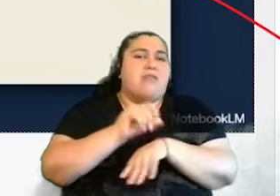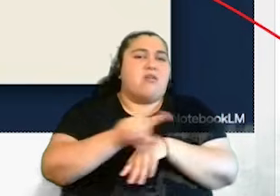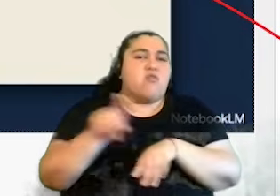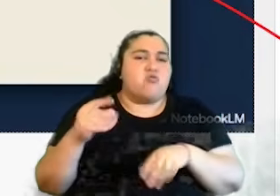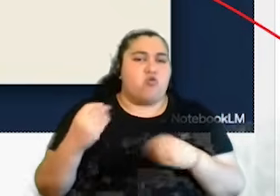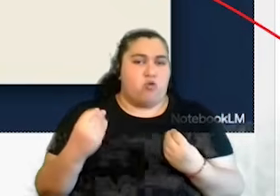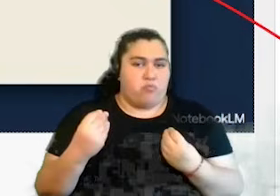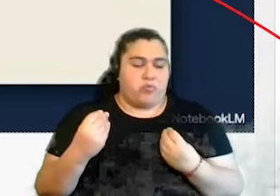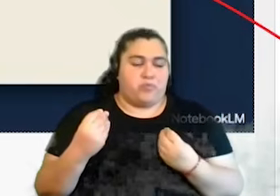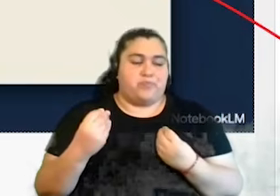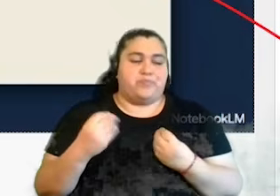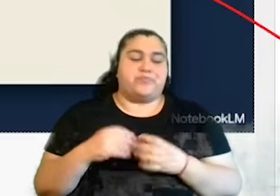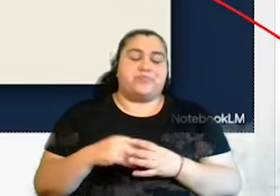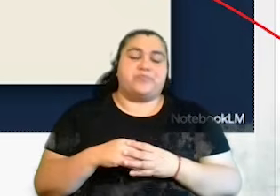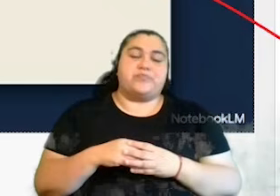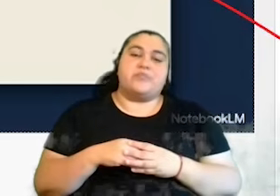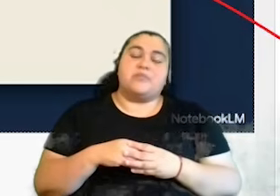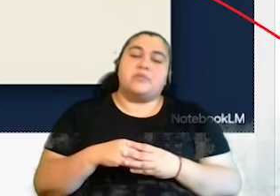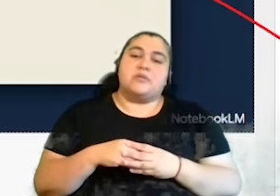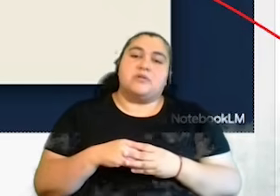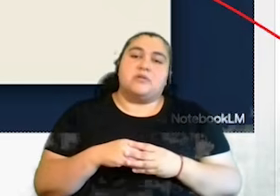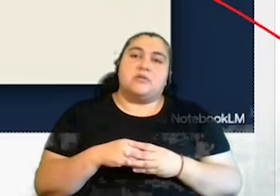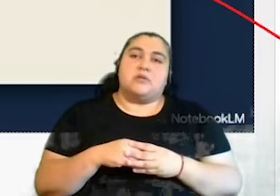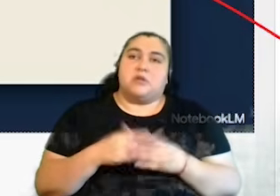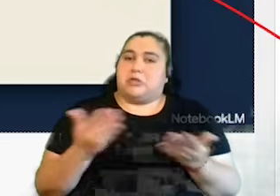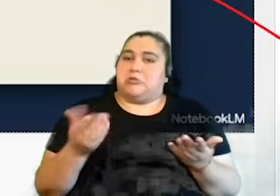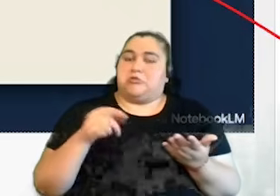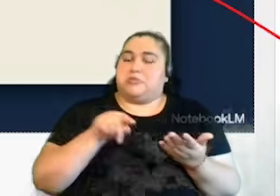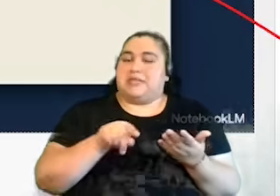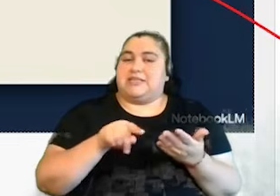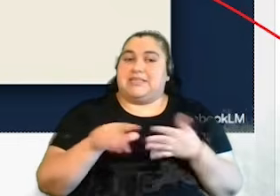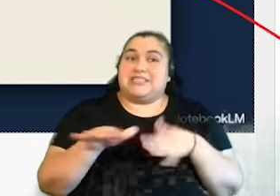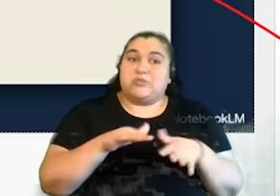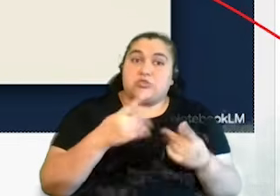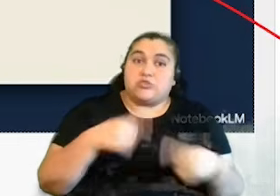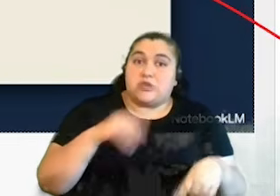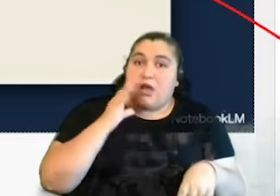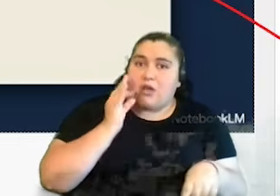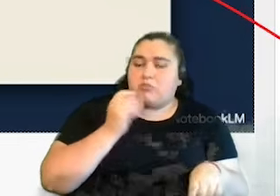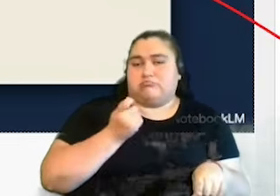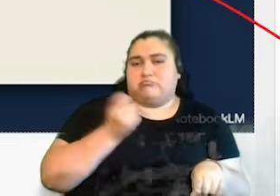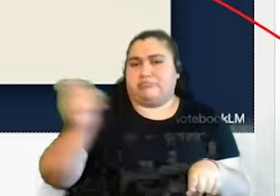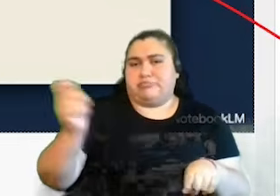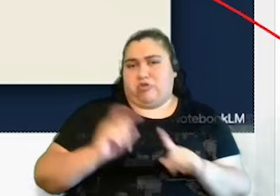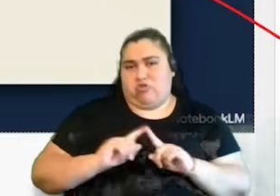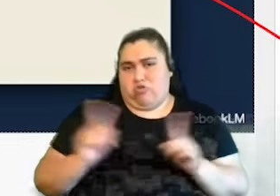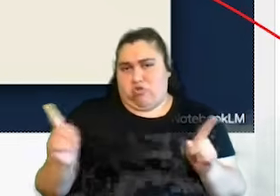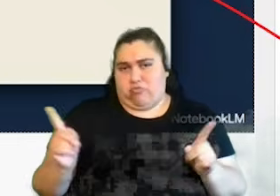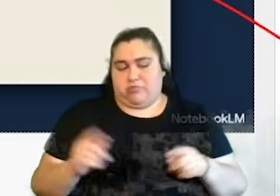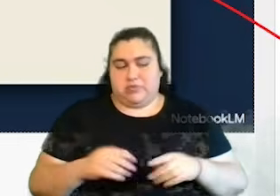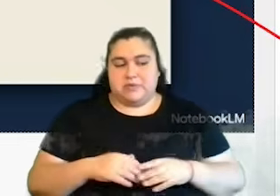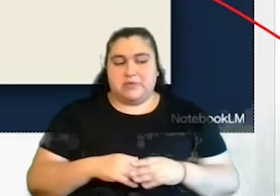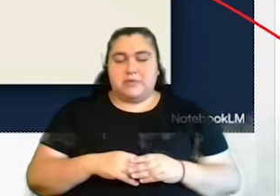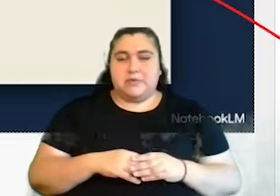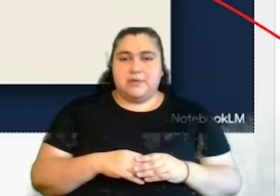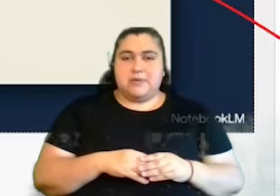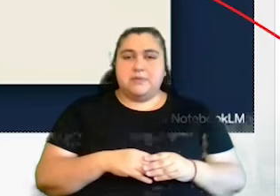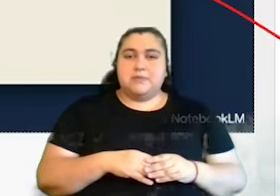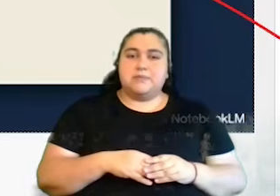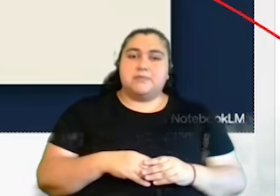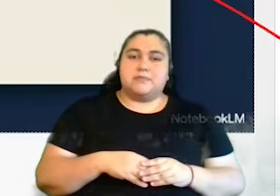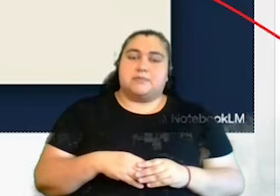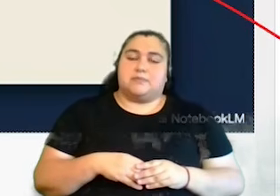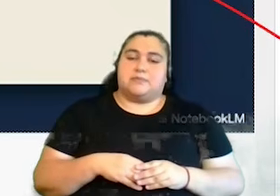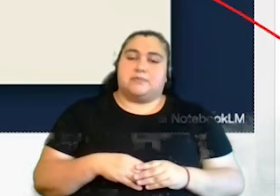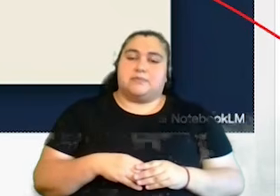situaciones, no se van a hacer la denuncia penal. También, tomando el criterio del fallo Molinos Ríos